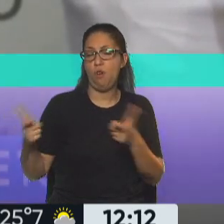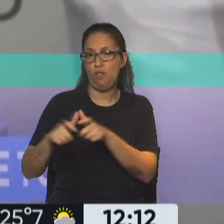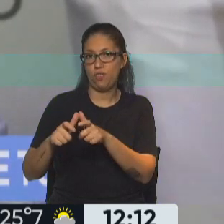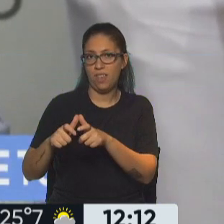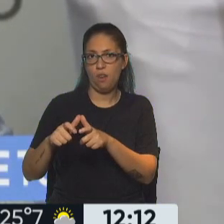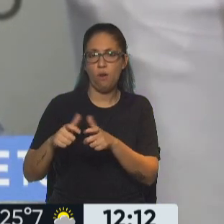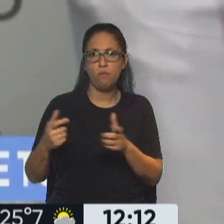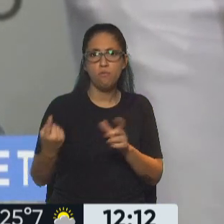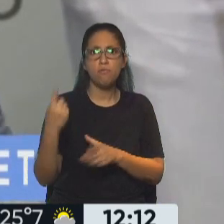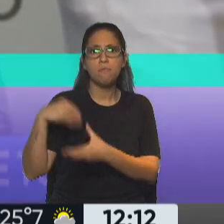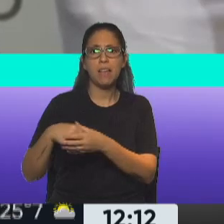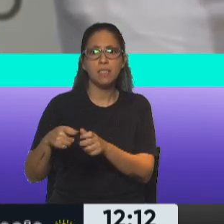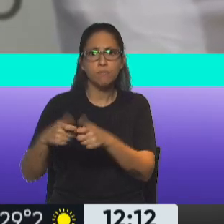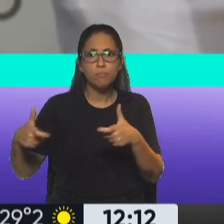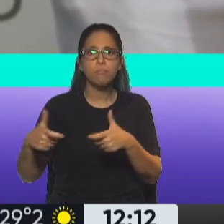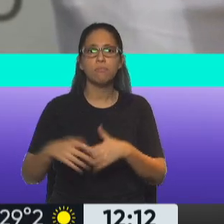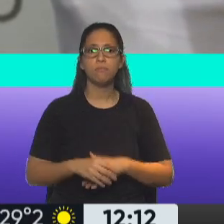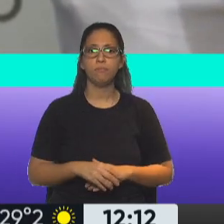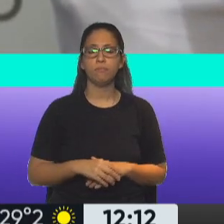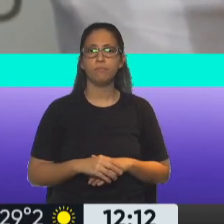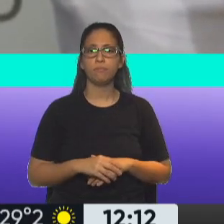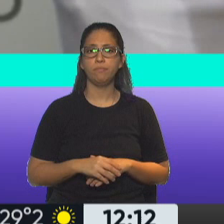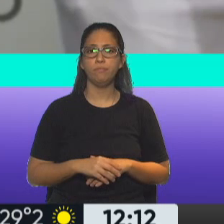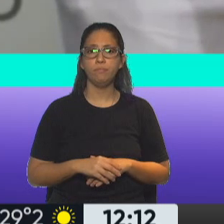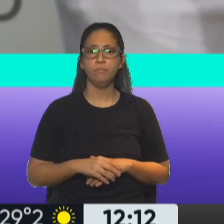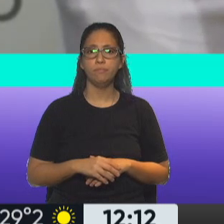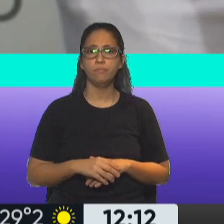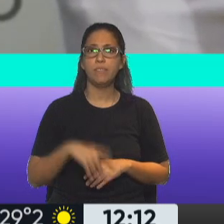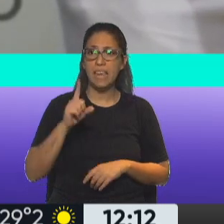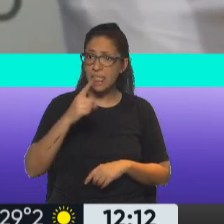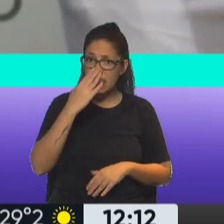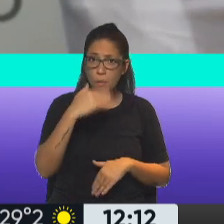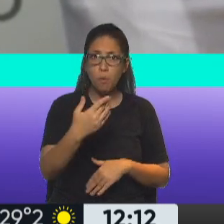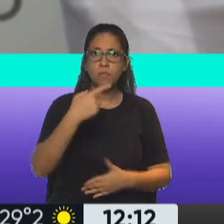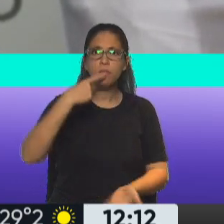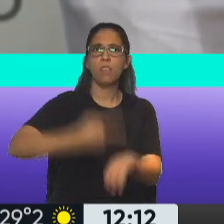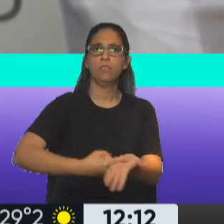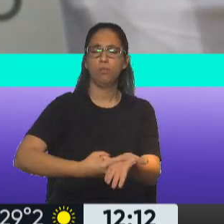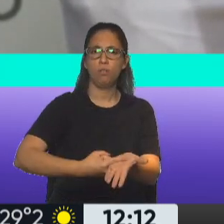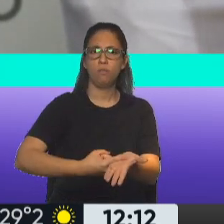Magistratura y seguido de esto viene este fallo, un fallo que